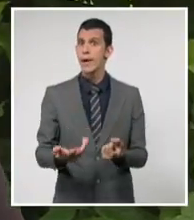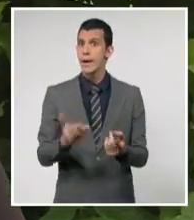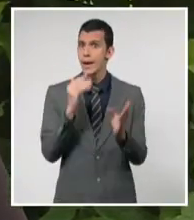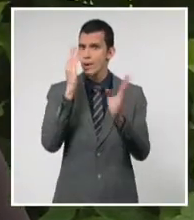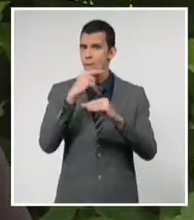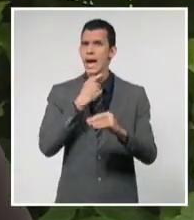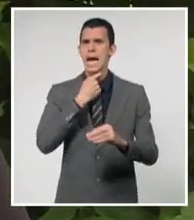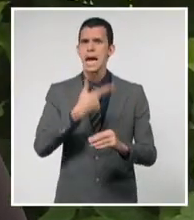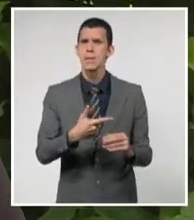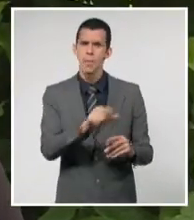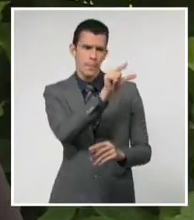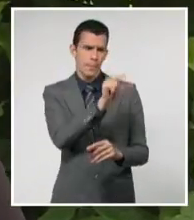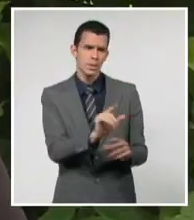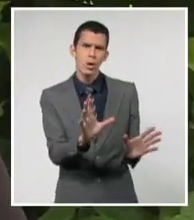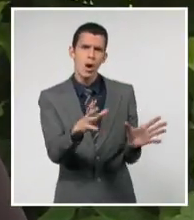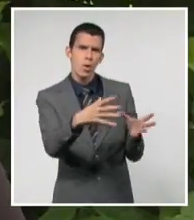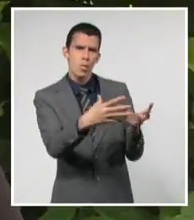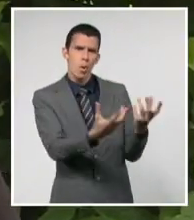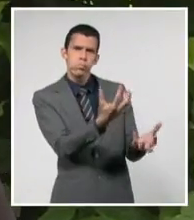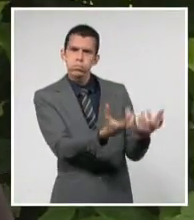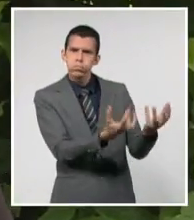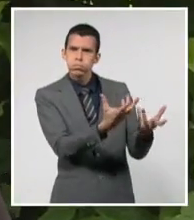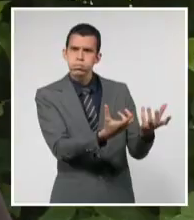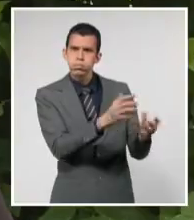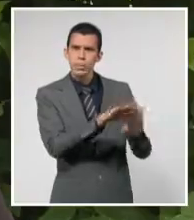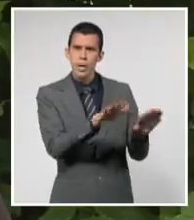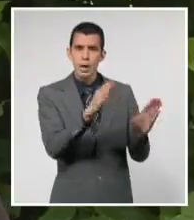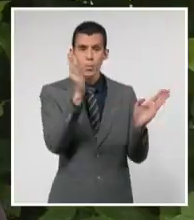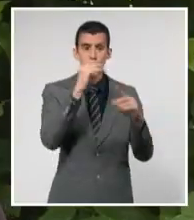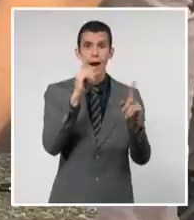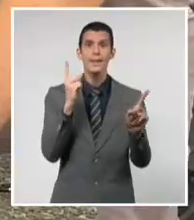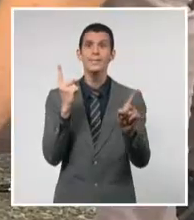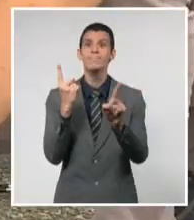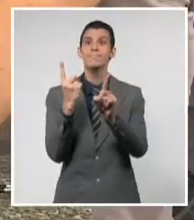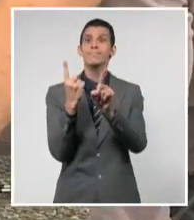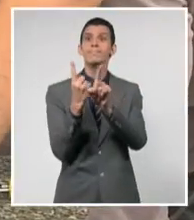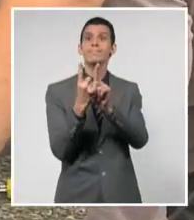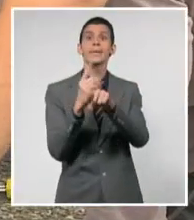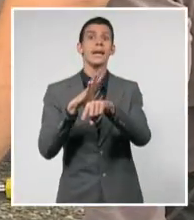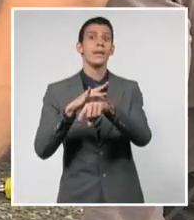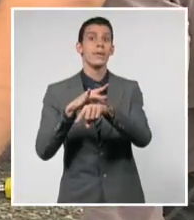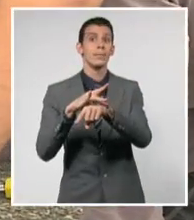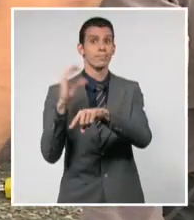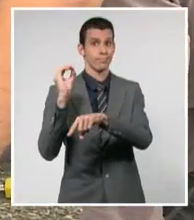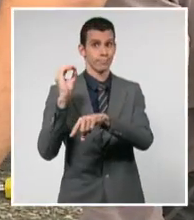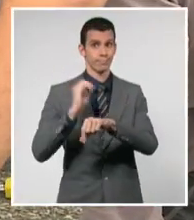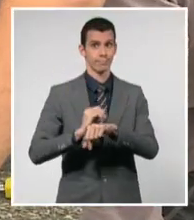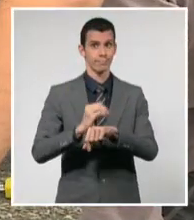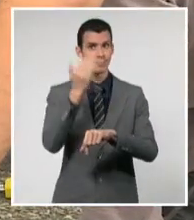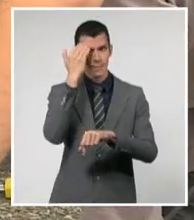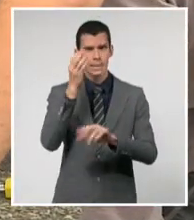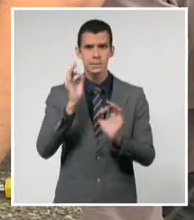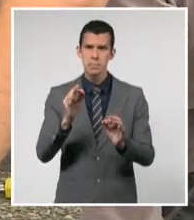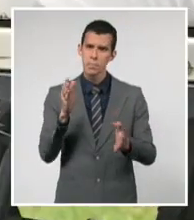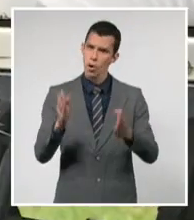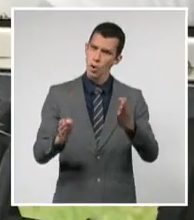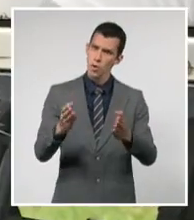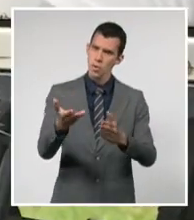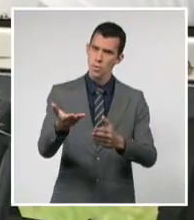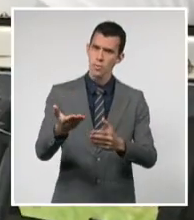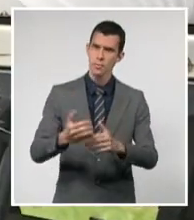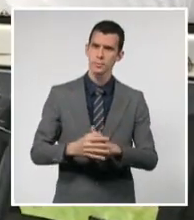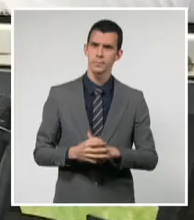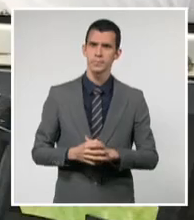de aislamiento. Y esto permite que se cumplan todas las normas de seguridad. Para lograr este prototipo de robot, cuya idea nació en el grupo